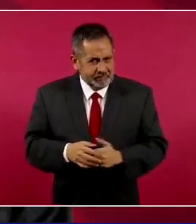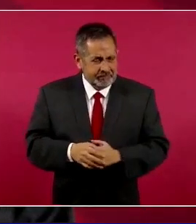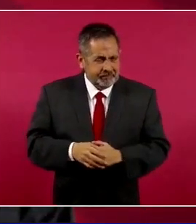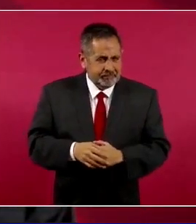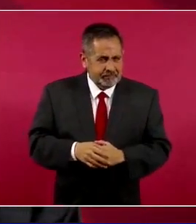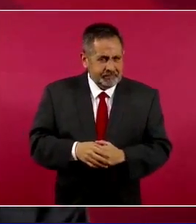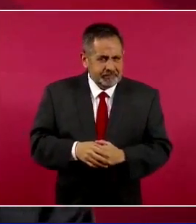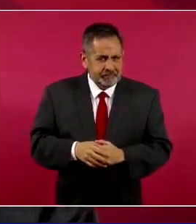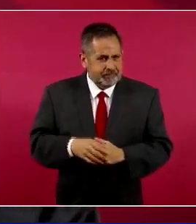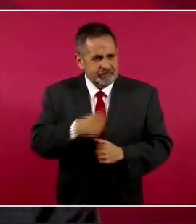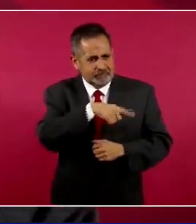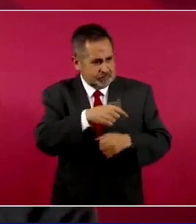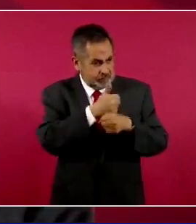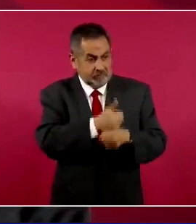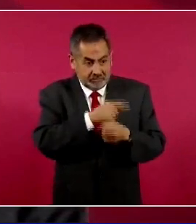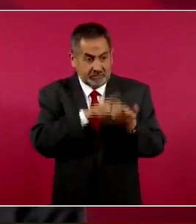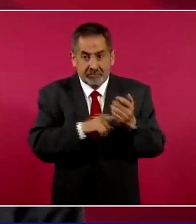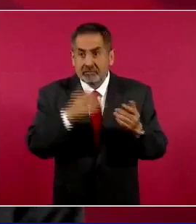¿Que no las han padecido?